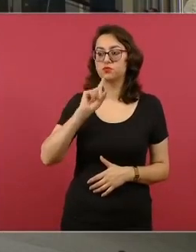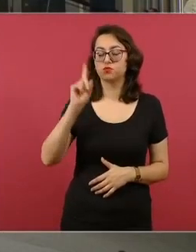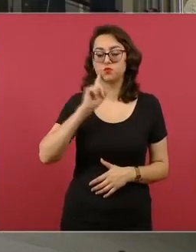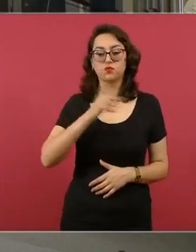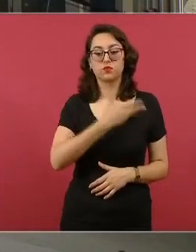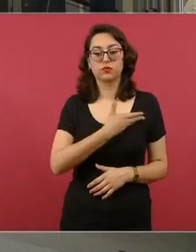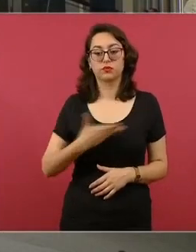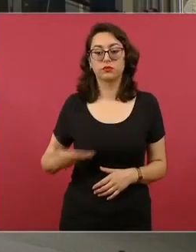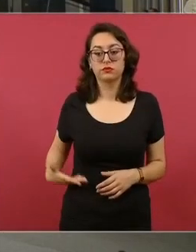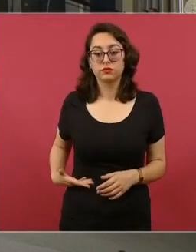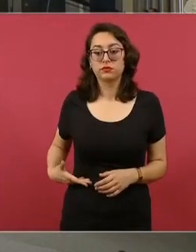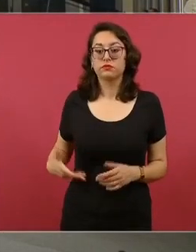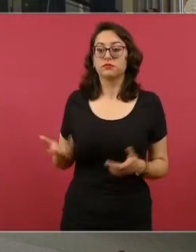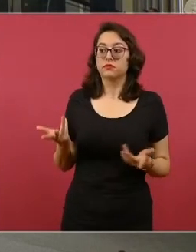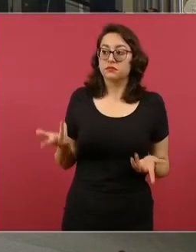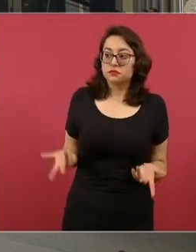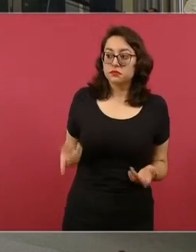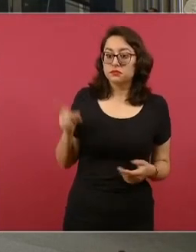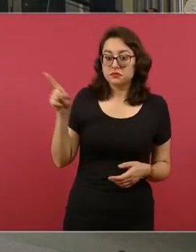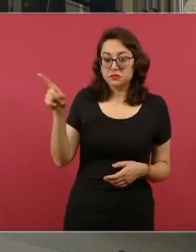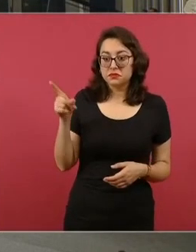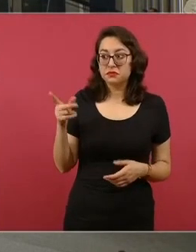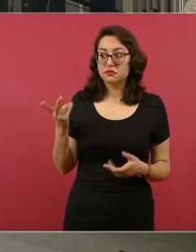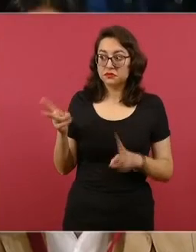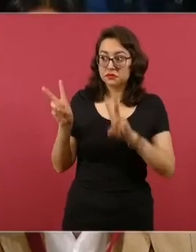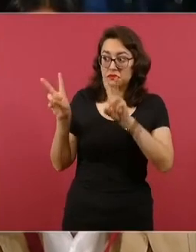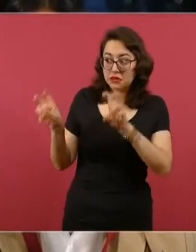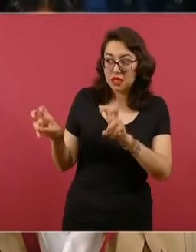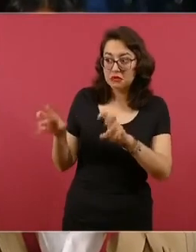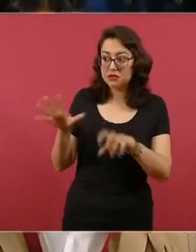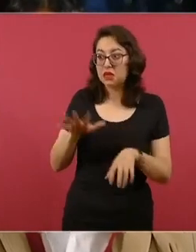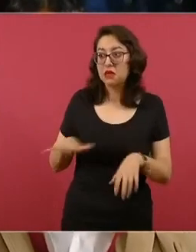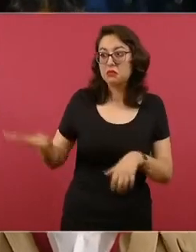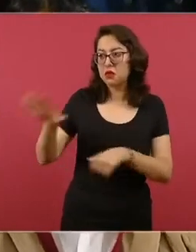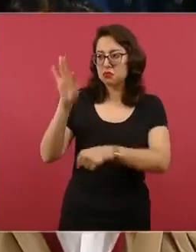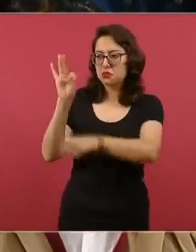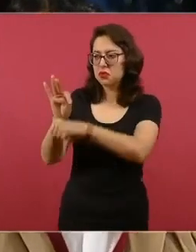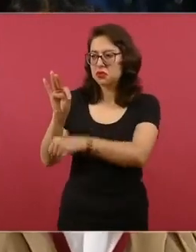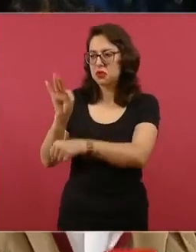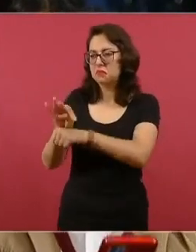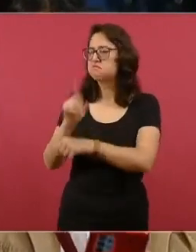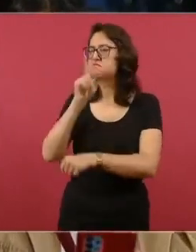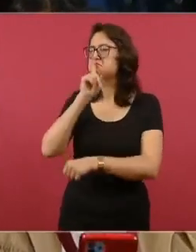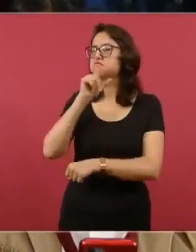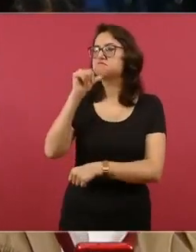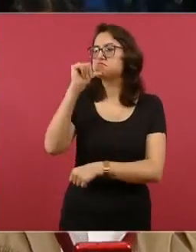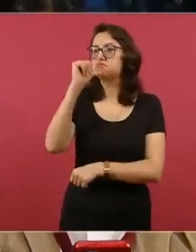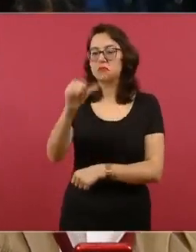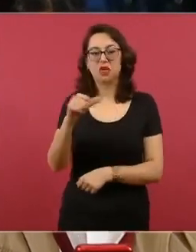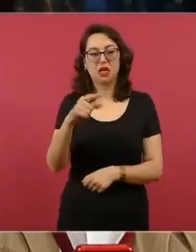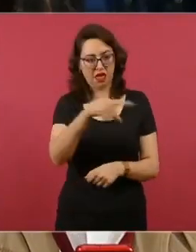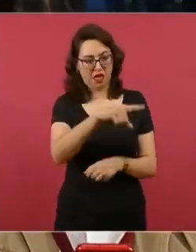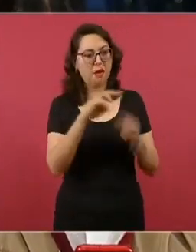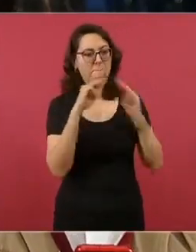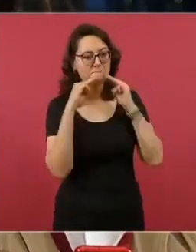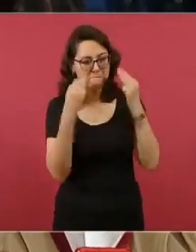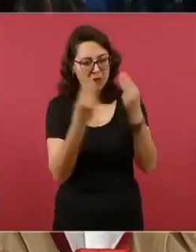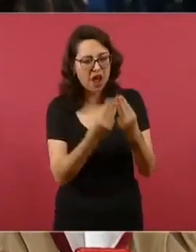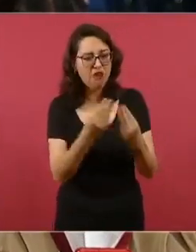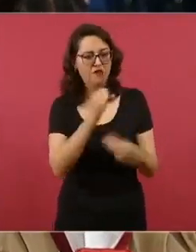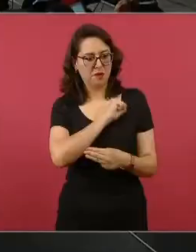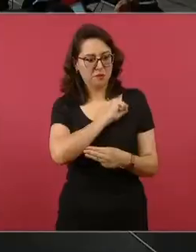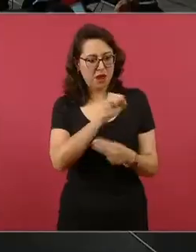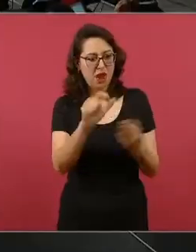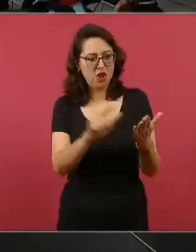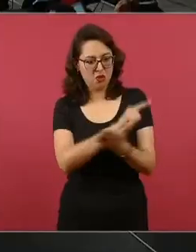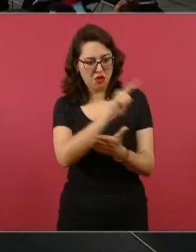Justicia, que al parecer está más interesada en proteger los intereses de delincuentes que los derechos de la propia ciudadanía. Este